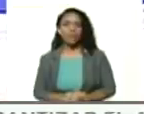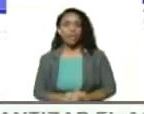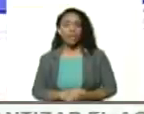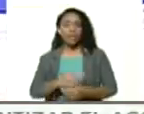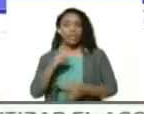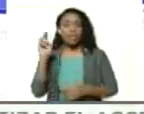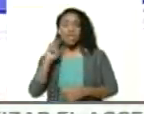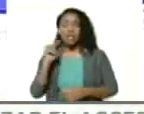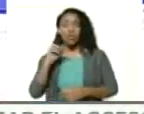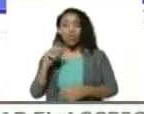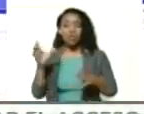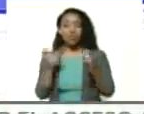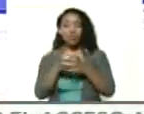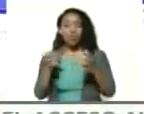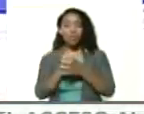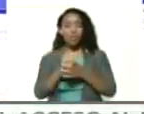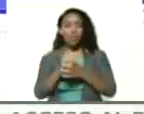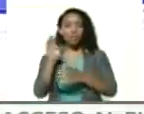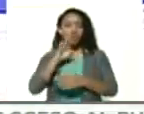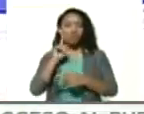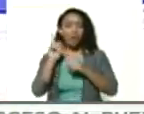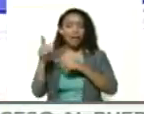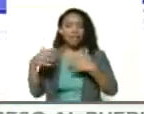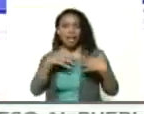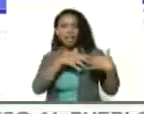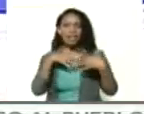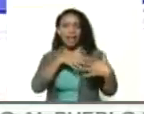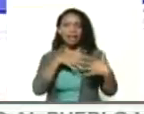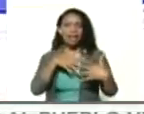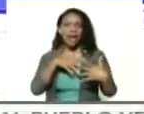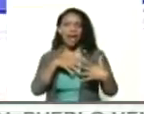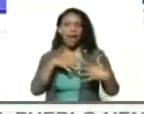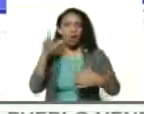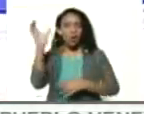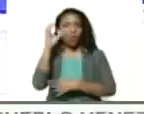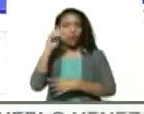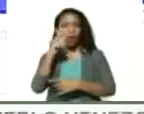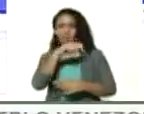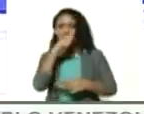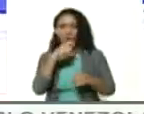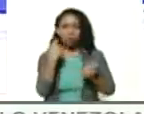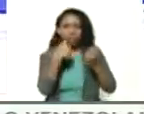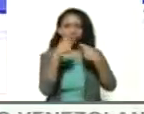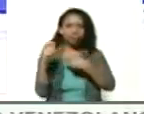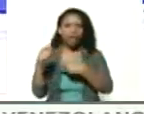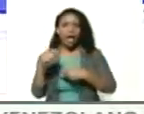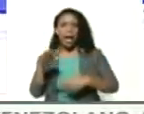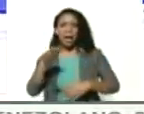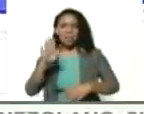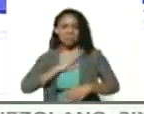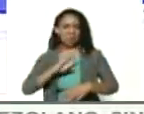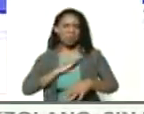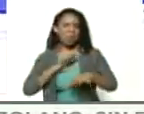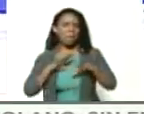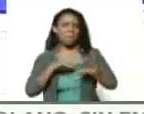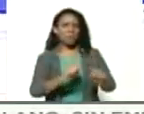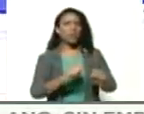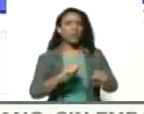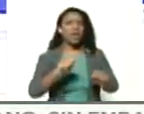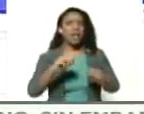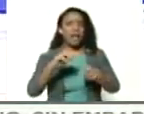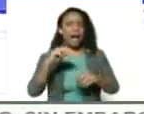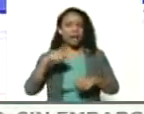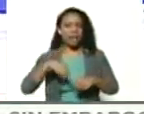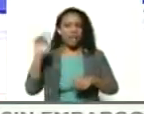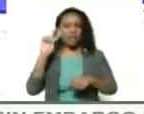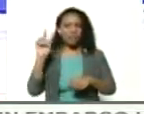ningún grupo irregular de esa guerra colombiana, del narcotráfico colombiano, a reclamar tierra venezolana, a